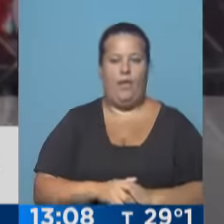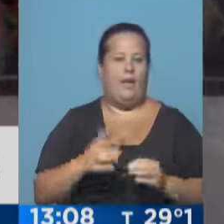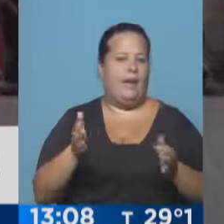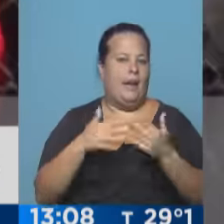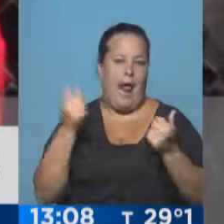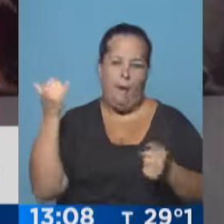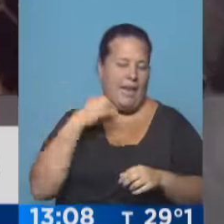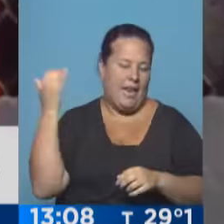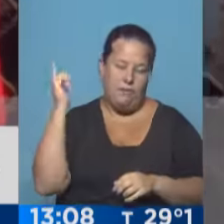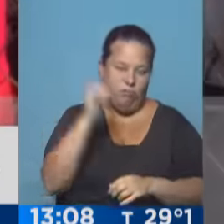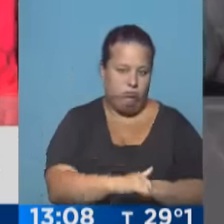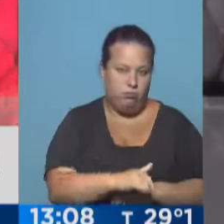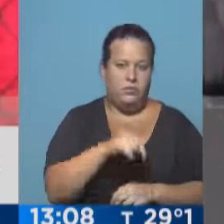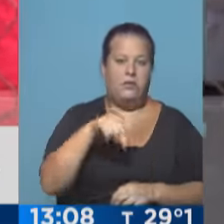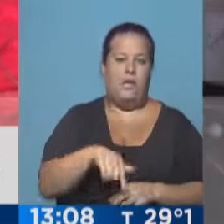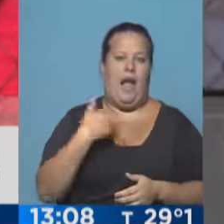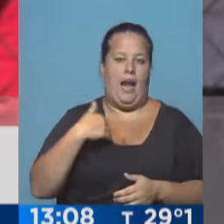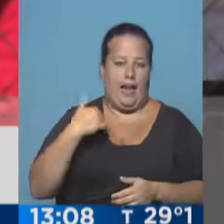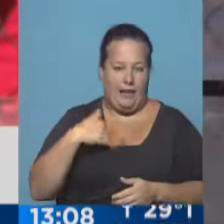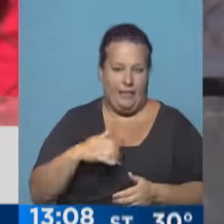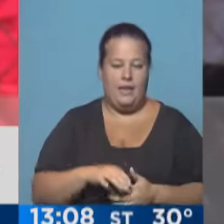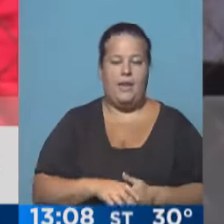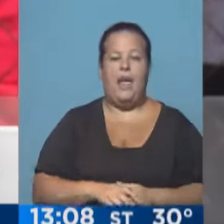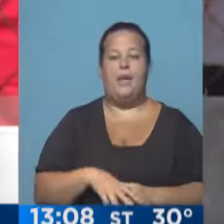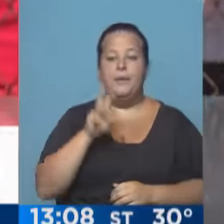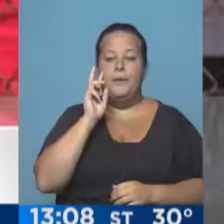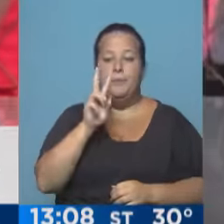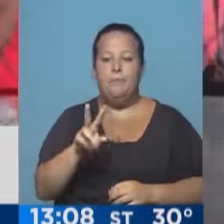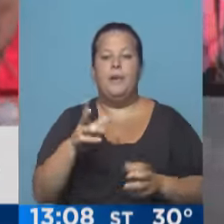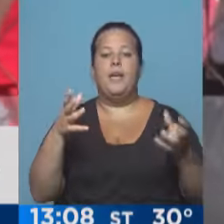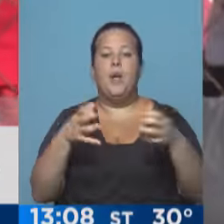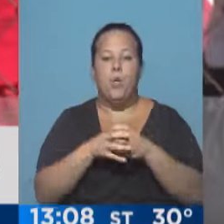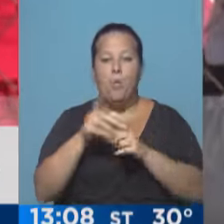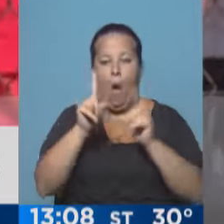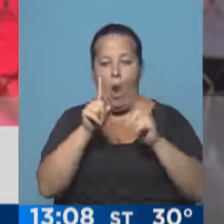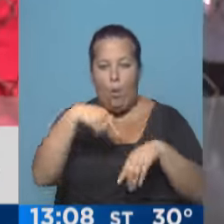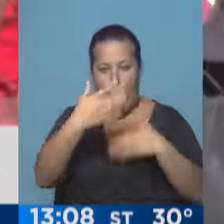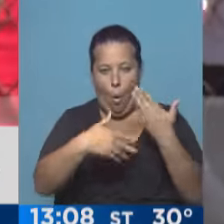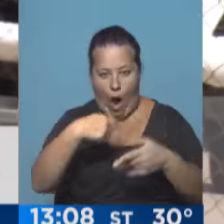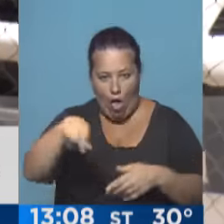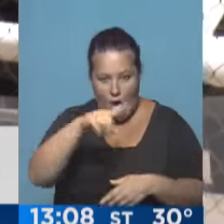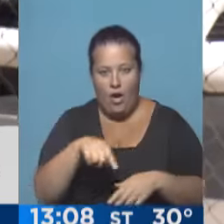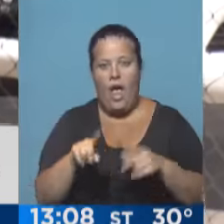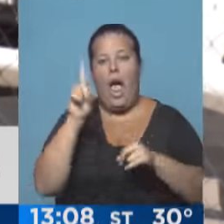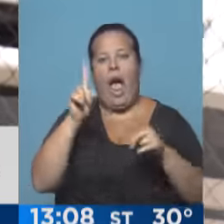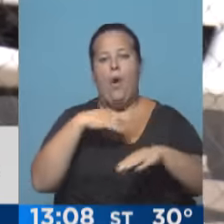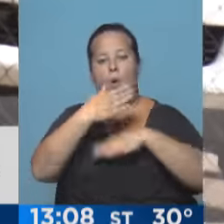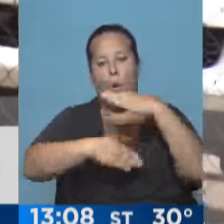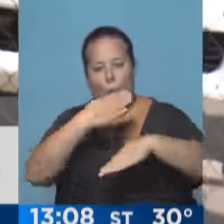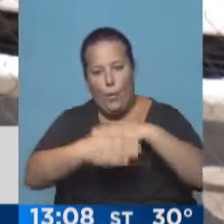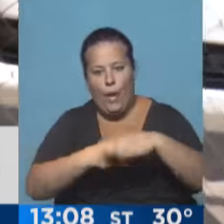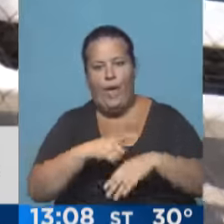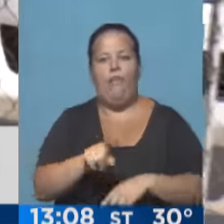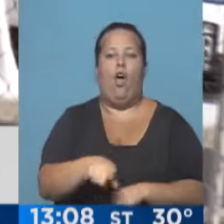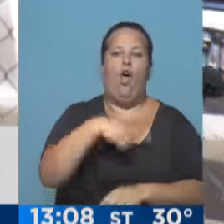rápido posible a suelo argentino. Ahí vemos, aparte del plantel, algunos con vendas, otros